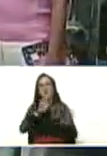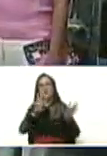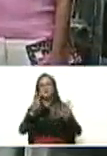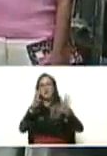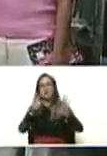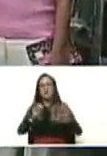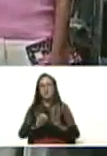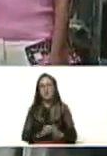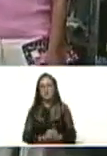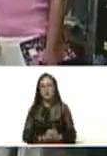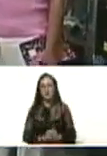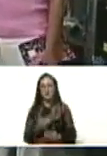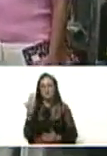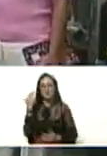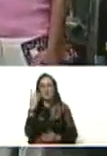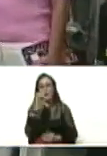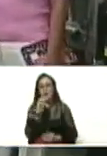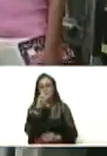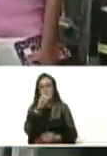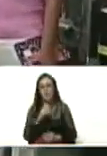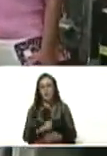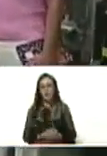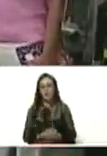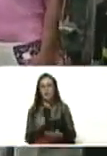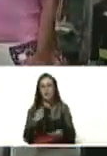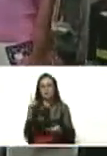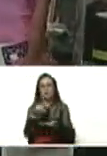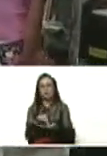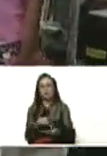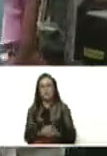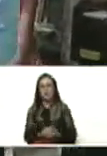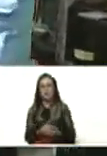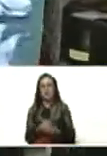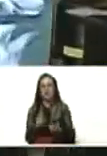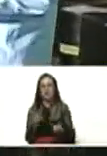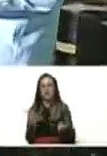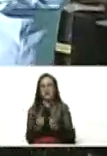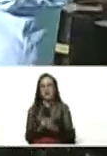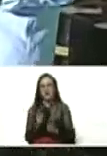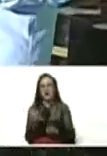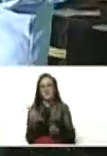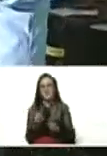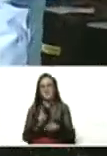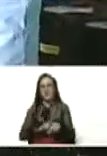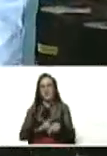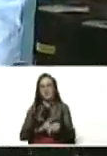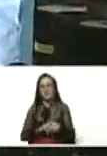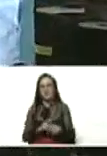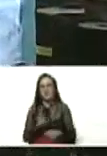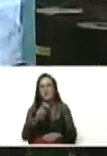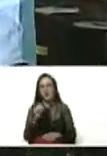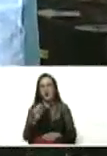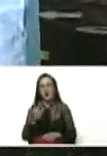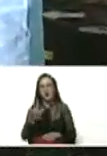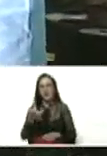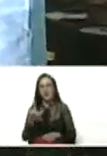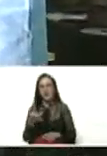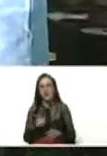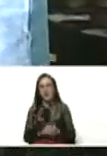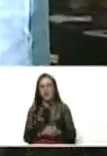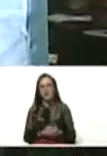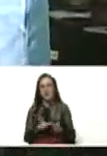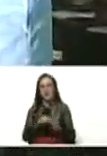83. Hace 40 años venía yo bastante por aquí. Poquito, hace poquitos años. Con Raúl años. Sanoja, mi hermano del alma. Raúl, donde esté tu cuerpo y tu